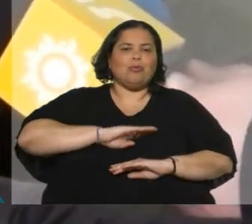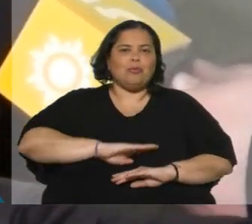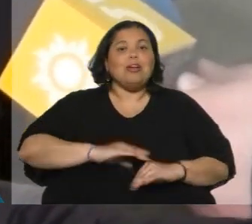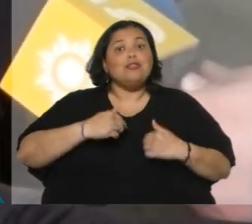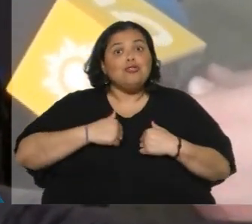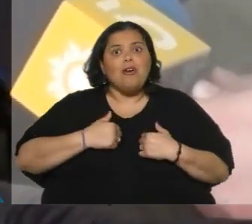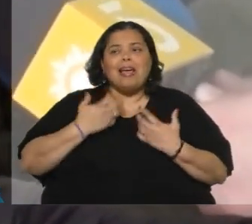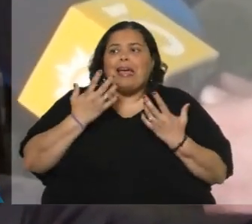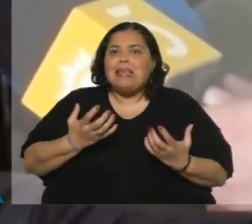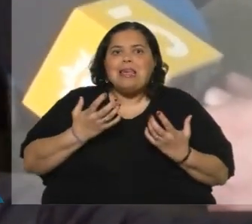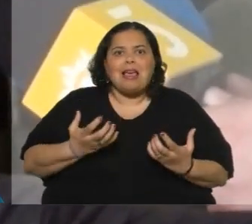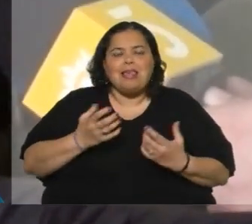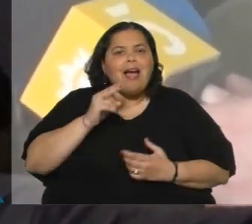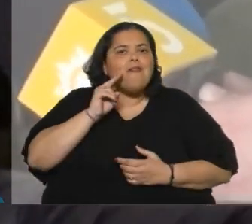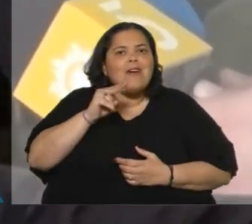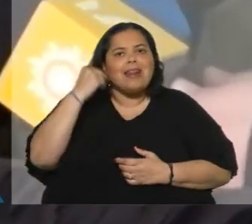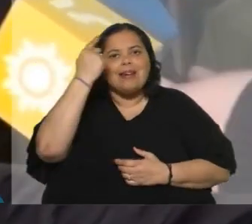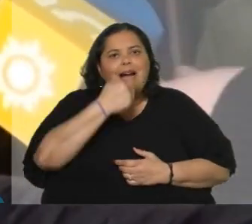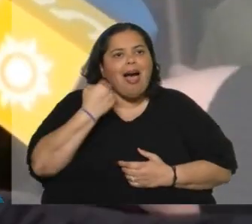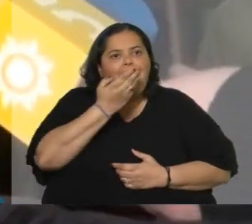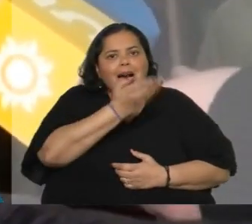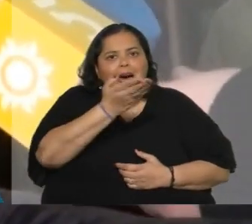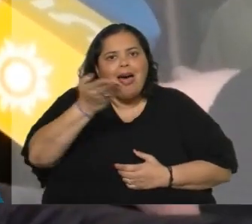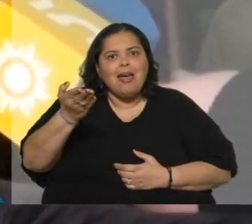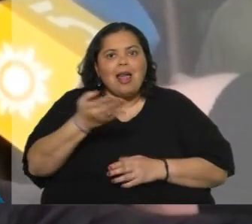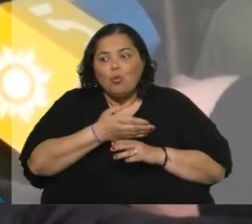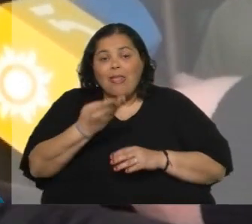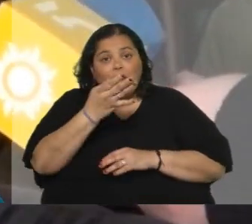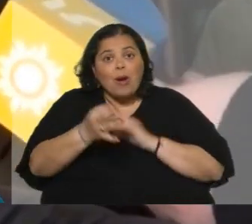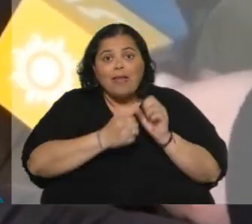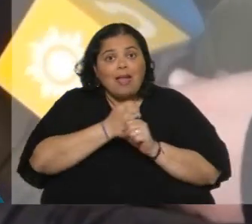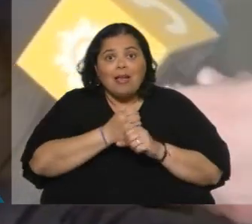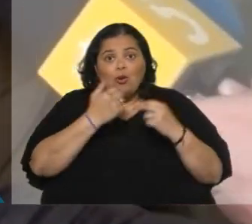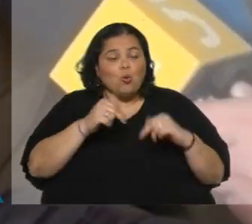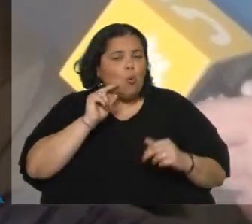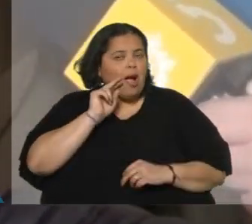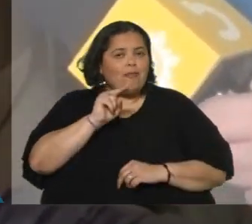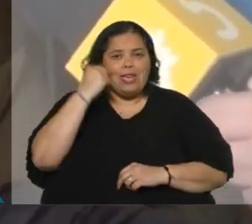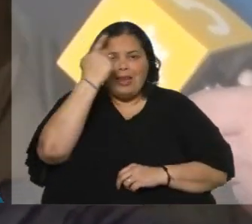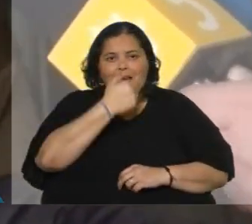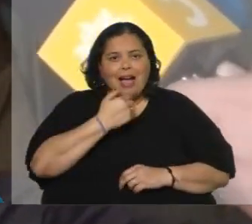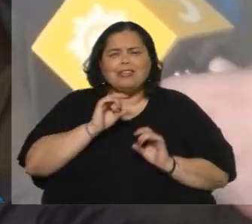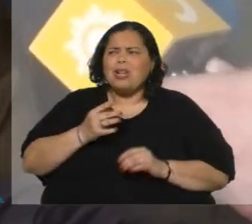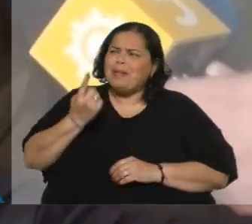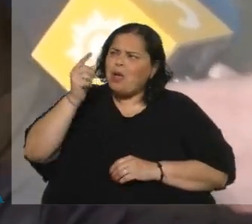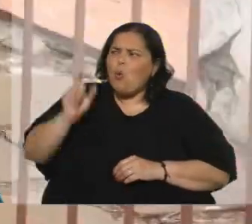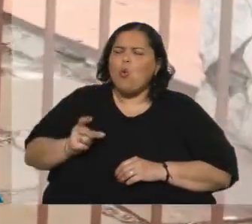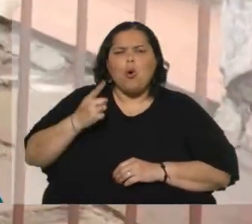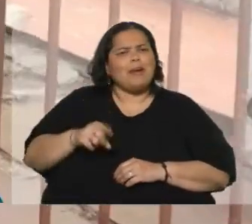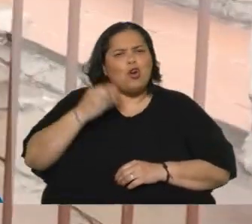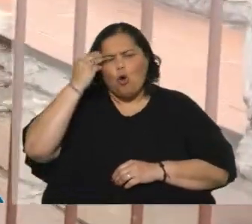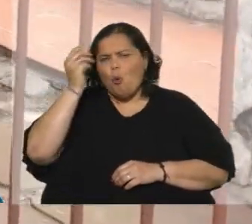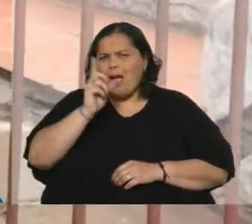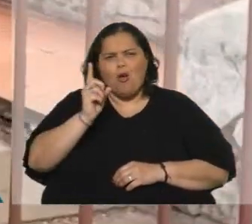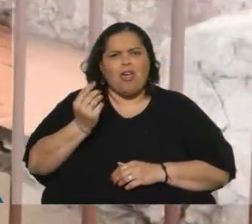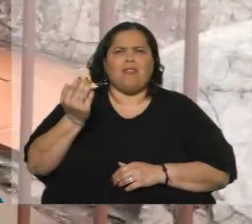las caras, porque yo nunca, en estos 40 años, no le pude ver las caras. Solamente el de Sainz, pero no me acordaba porque eran 40